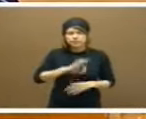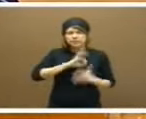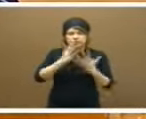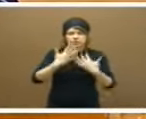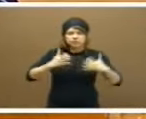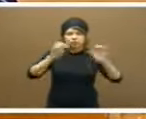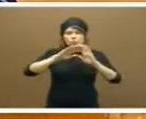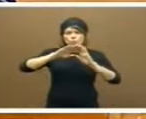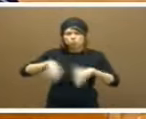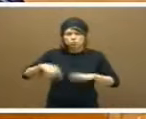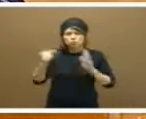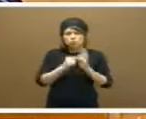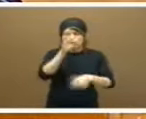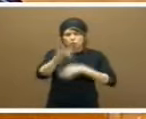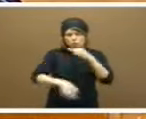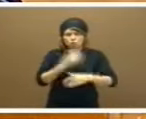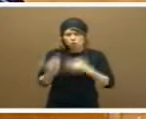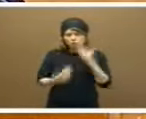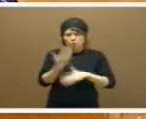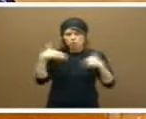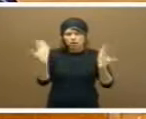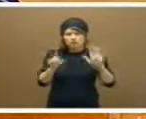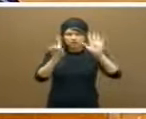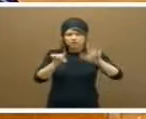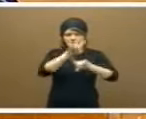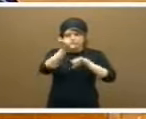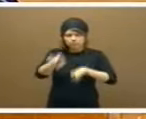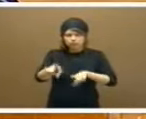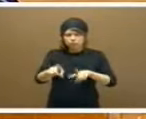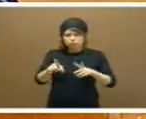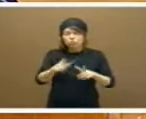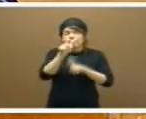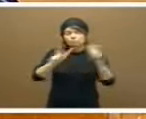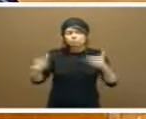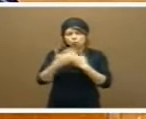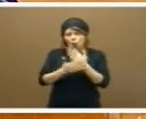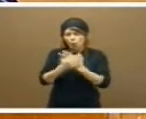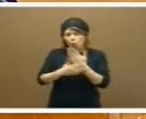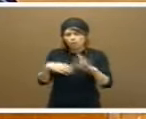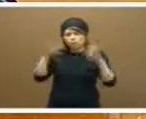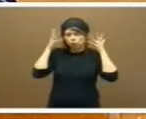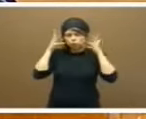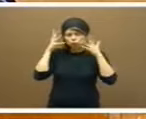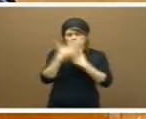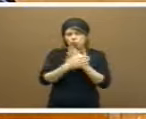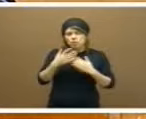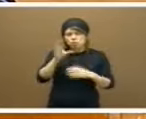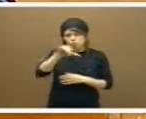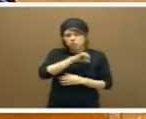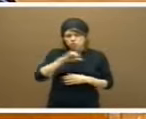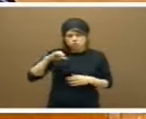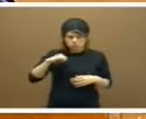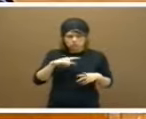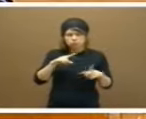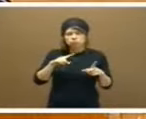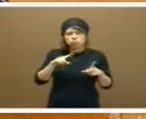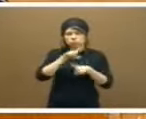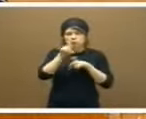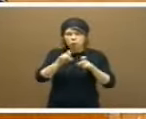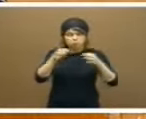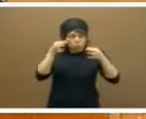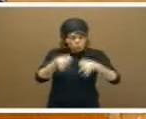Señorías, el último punto del orden del día está formado por 6 preguntas a los miembros del Gobierno, del Consejo de Gobierno de la Comunidad Autónoma, las cuales se formularán,